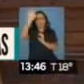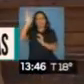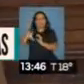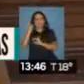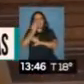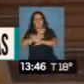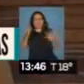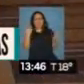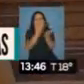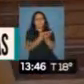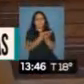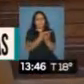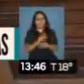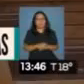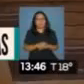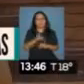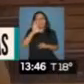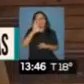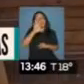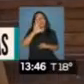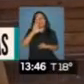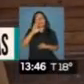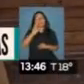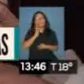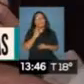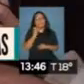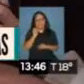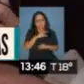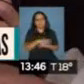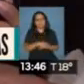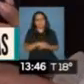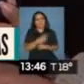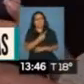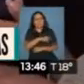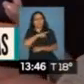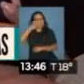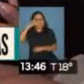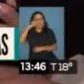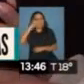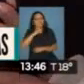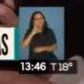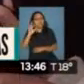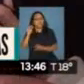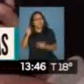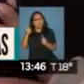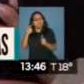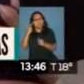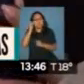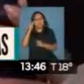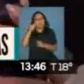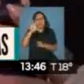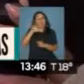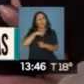ha presentado en la provincia de Entre Ríos por el Poder Ejecutivo, que estaría bueno que la